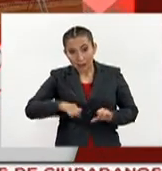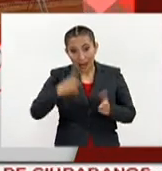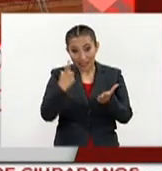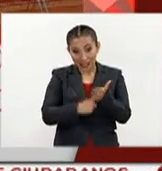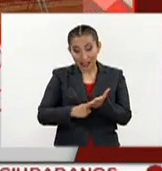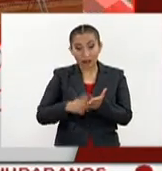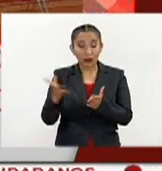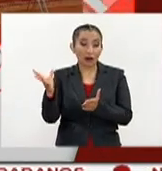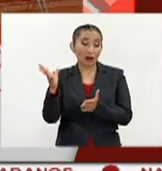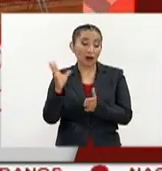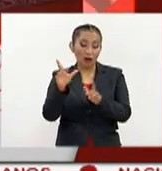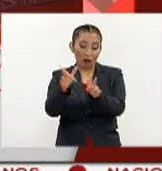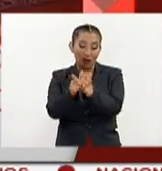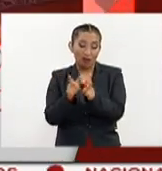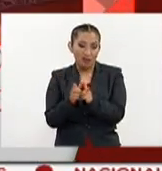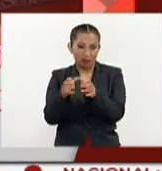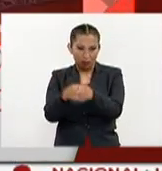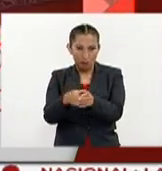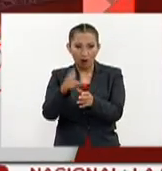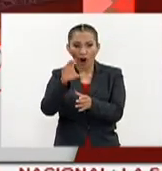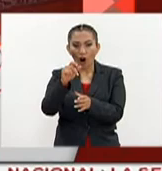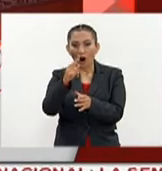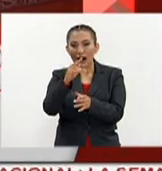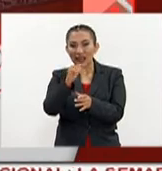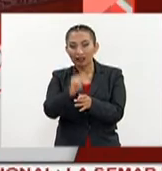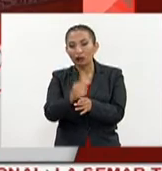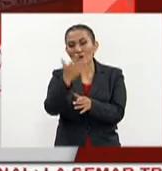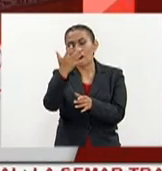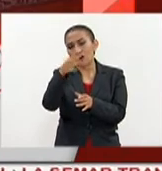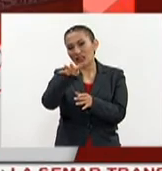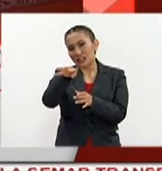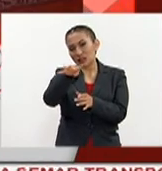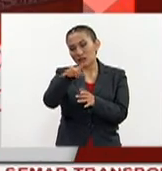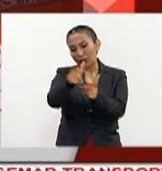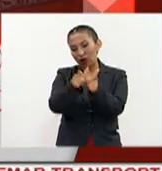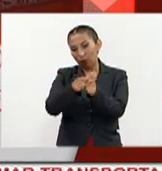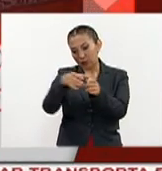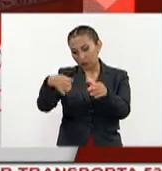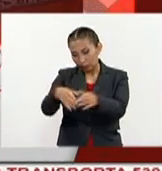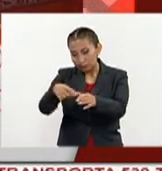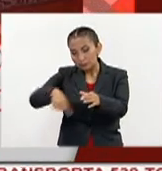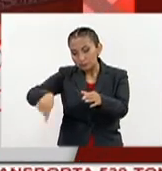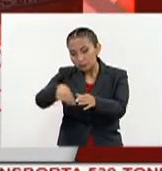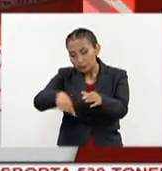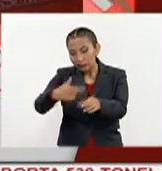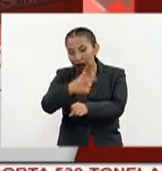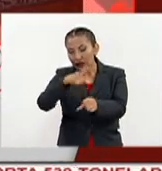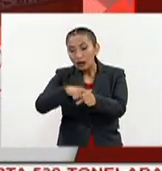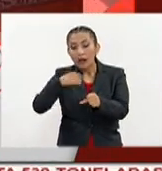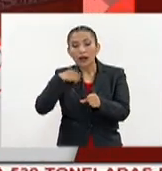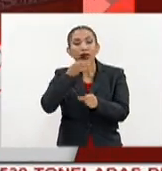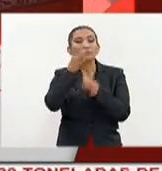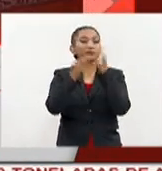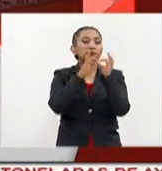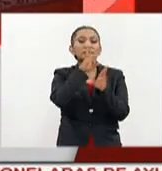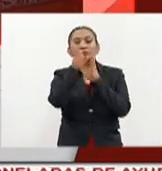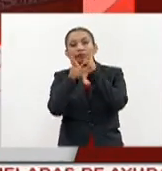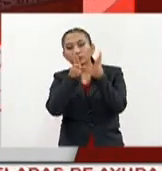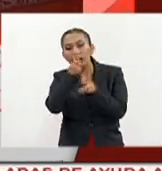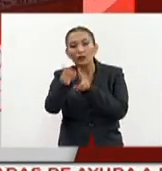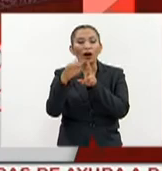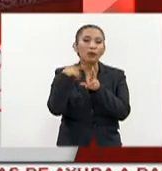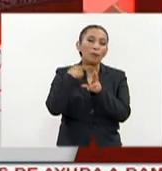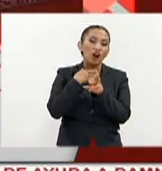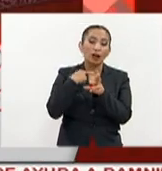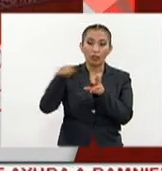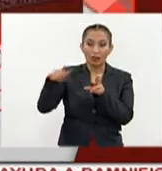del Congreso Nacional, en este caso es el 19º Congreso Nacional, se rinde un informe político